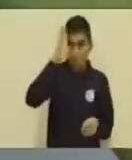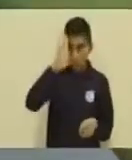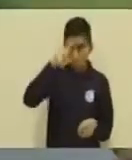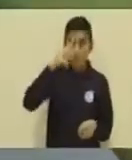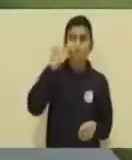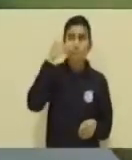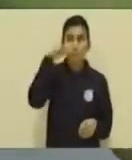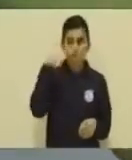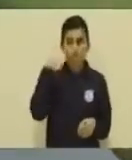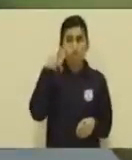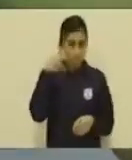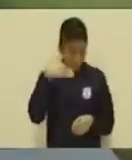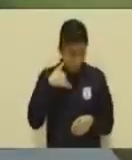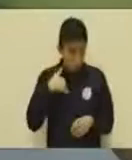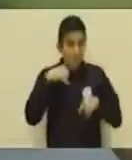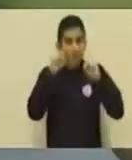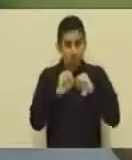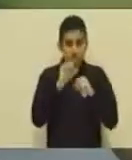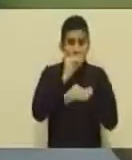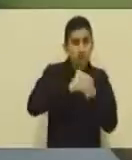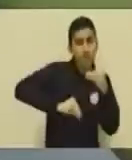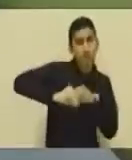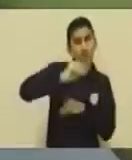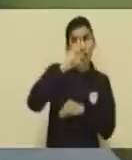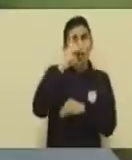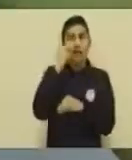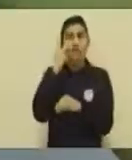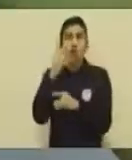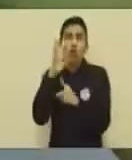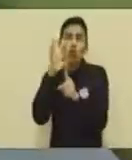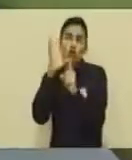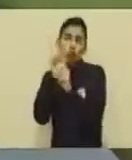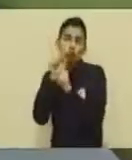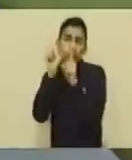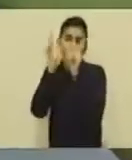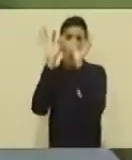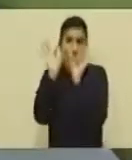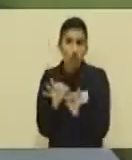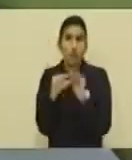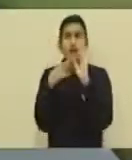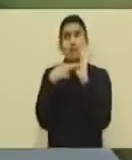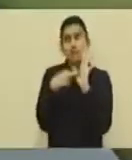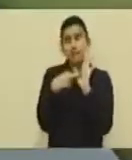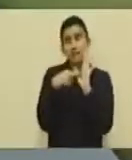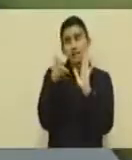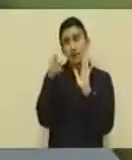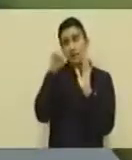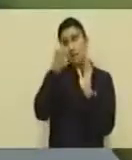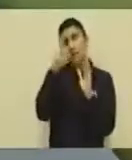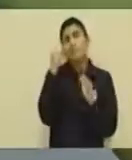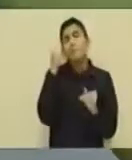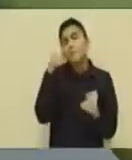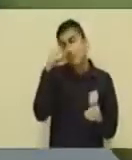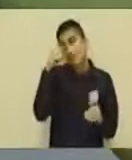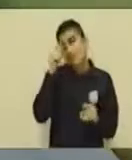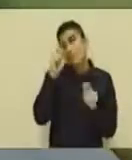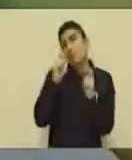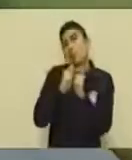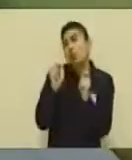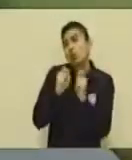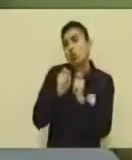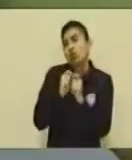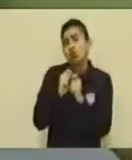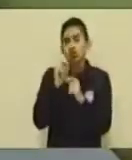quien realmente modificó y vio la manera de representar mediante